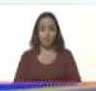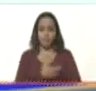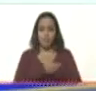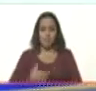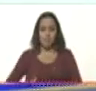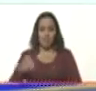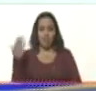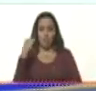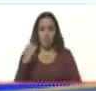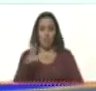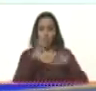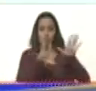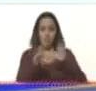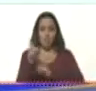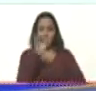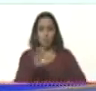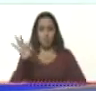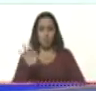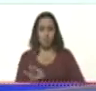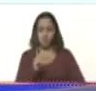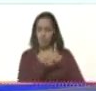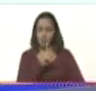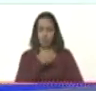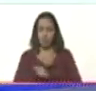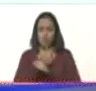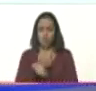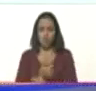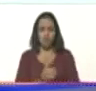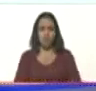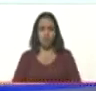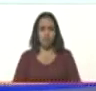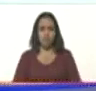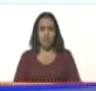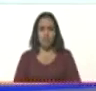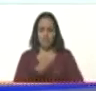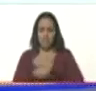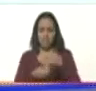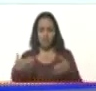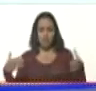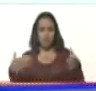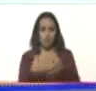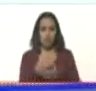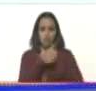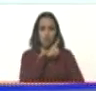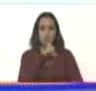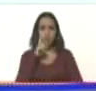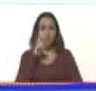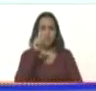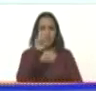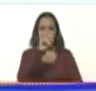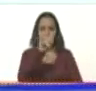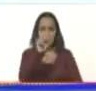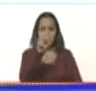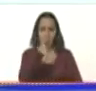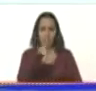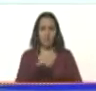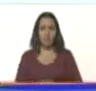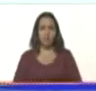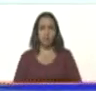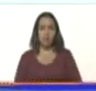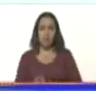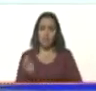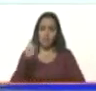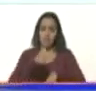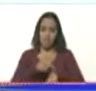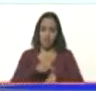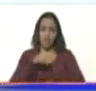quiere, 80% de rechazo, instaló una reunión llamada del TIAR. Y a esta hora les